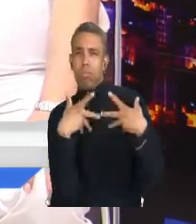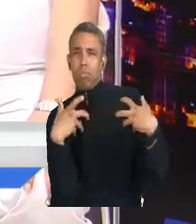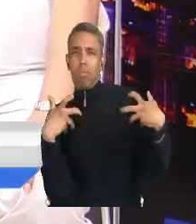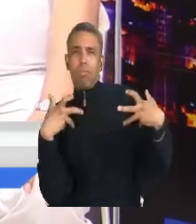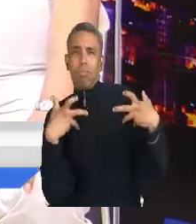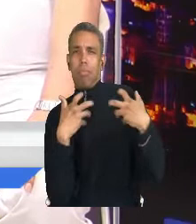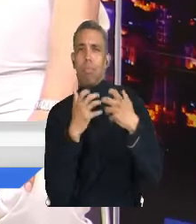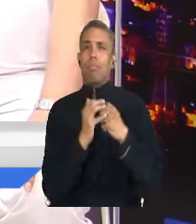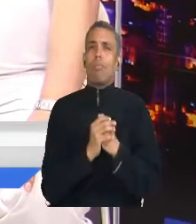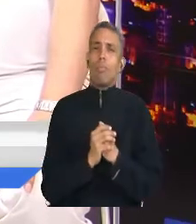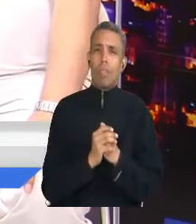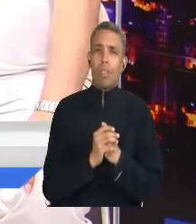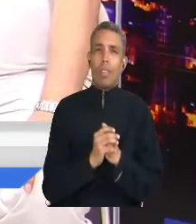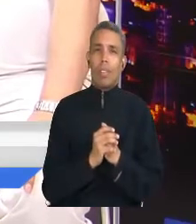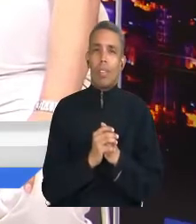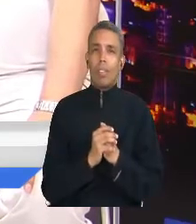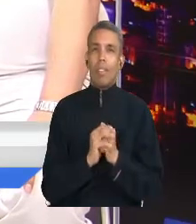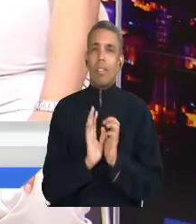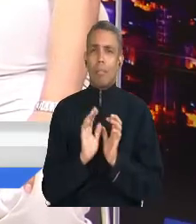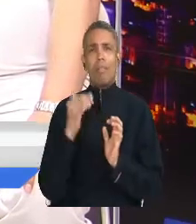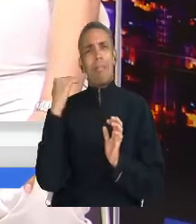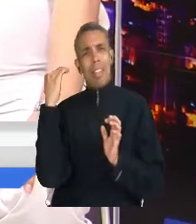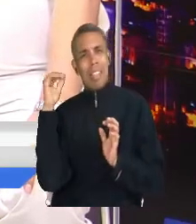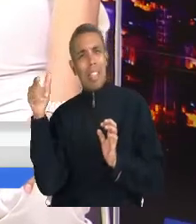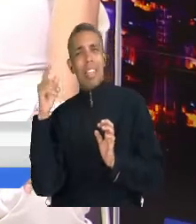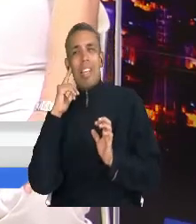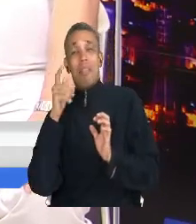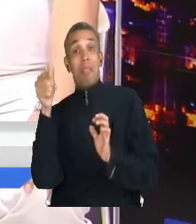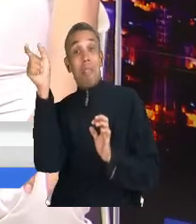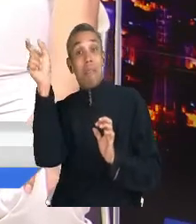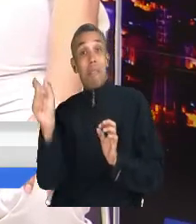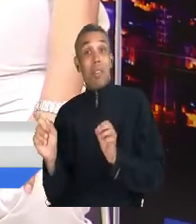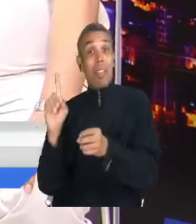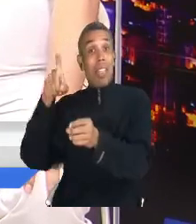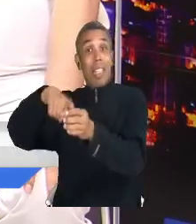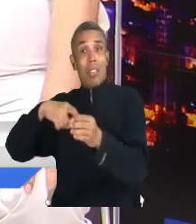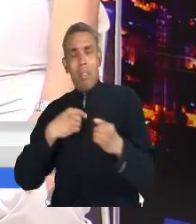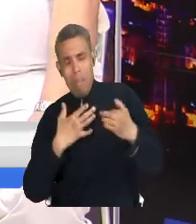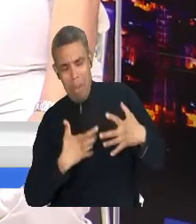toda la razón, uno tiene que conocer de todo a poderse meter en estos líos.